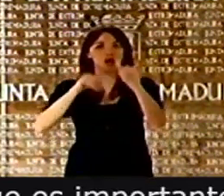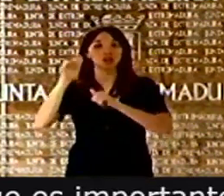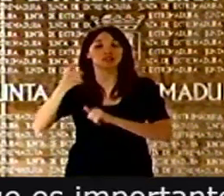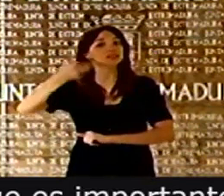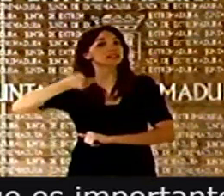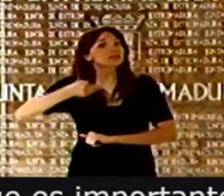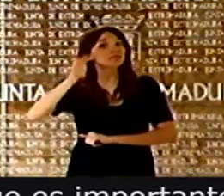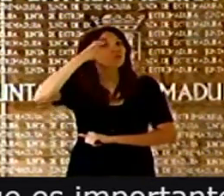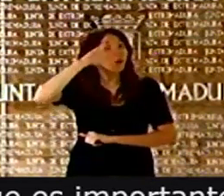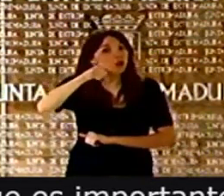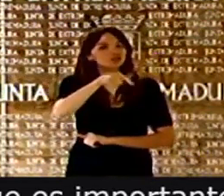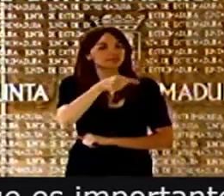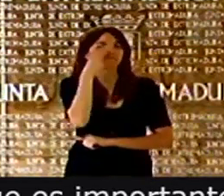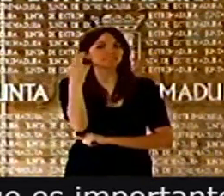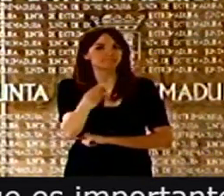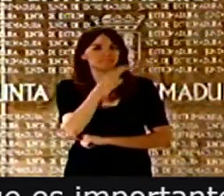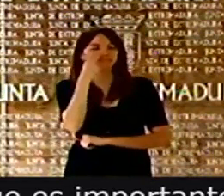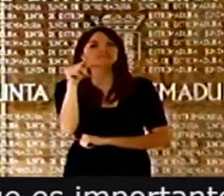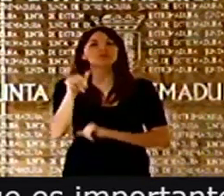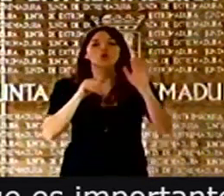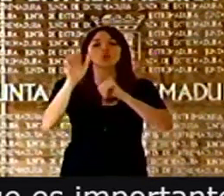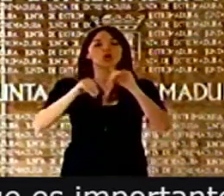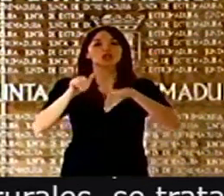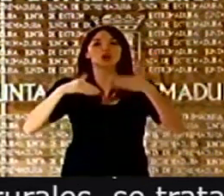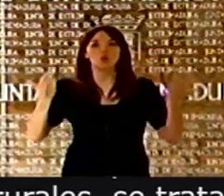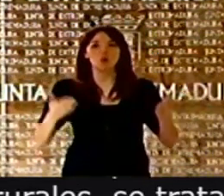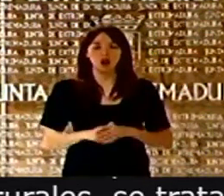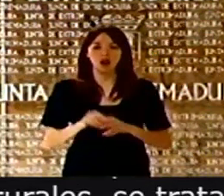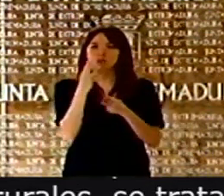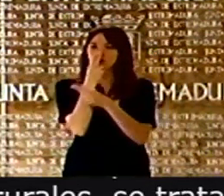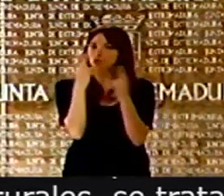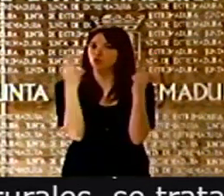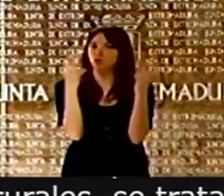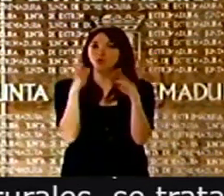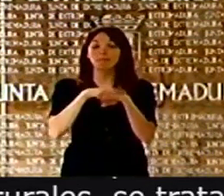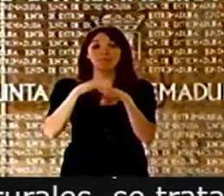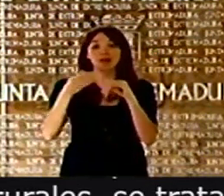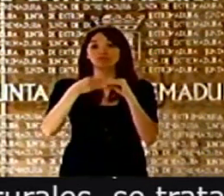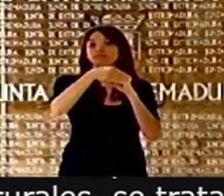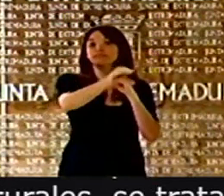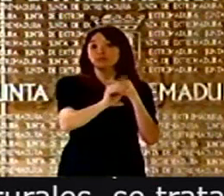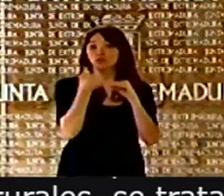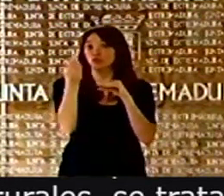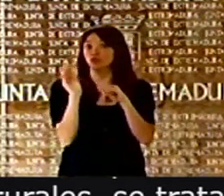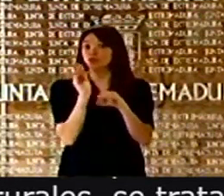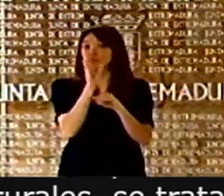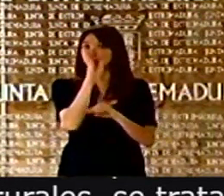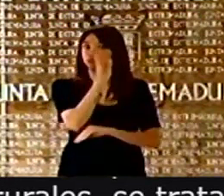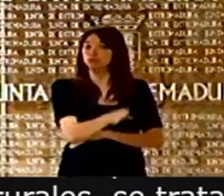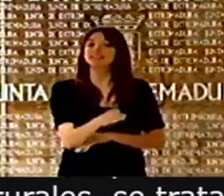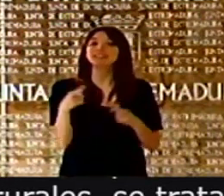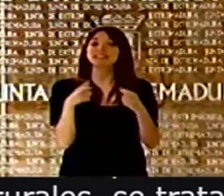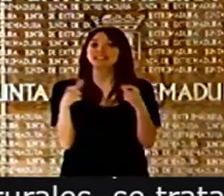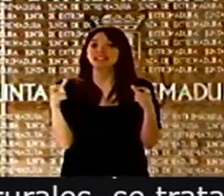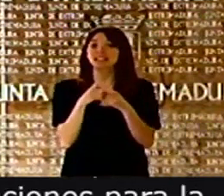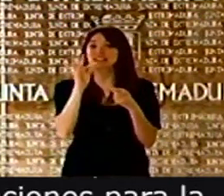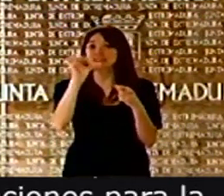zonas rurales, que se trata de la convocatoria pública para la concesión de subvenciones para la tarjeta